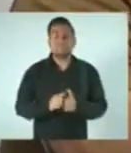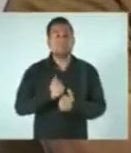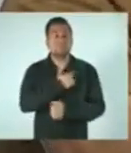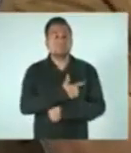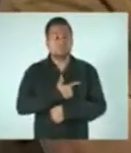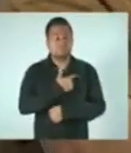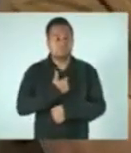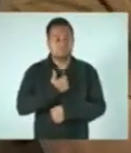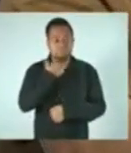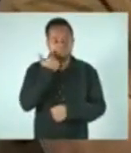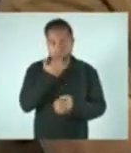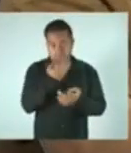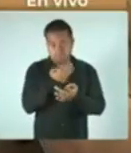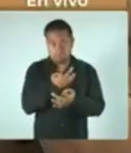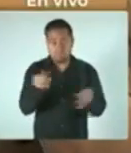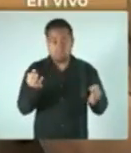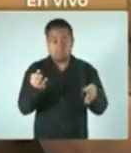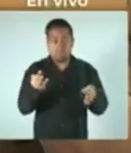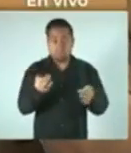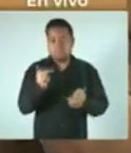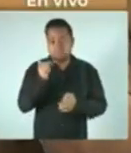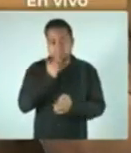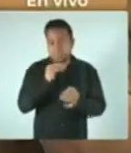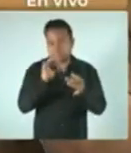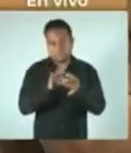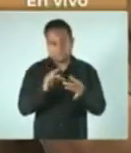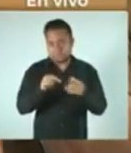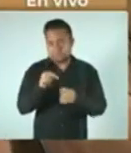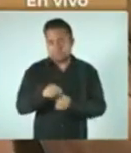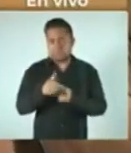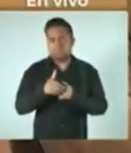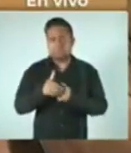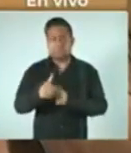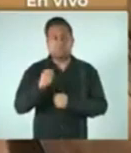les queremos dar a conocer, para ir rápidamente en esta conferencia,